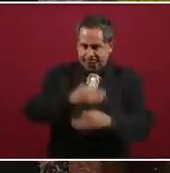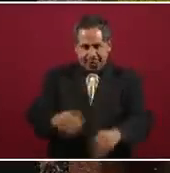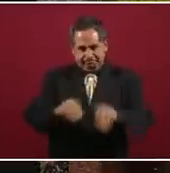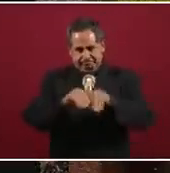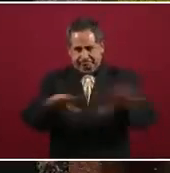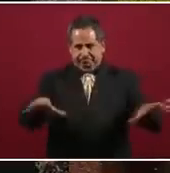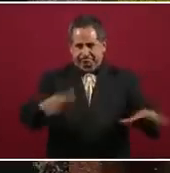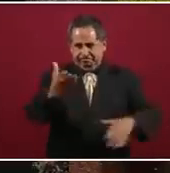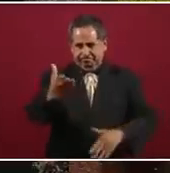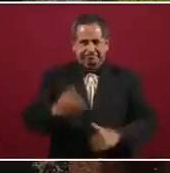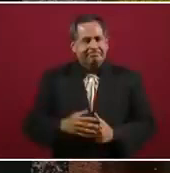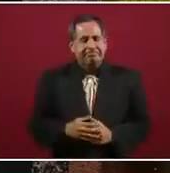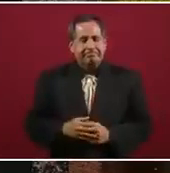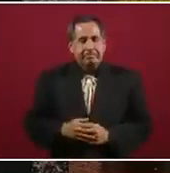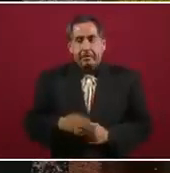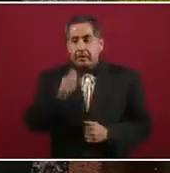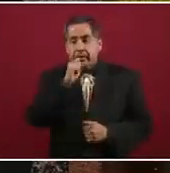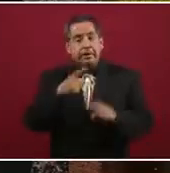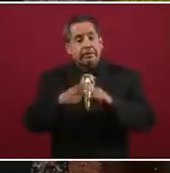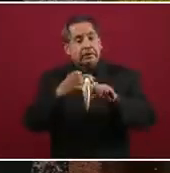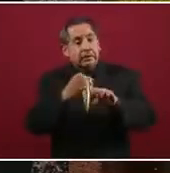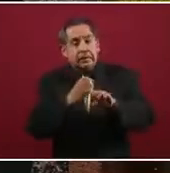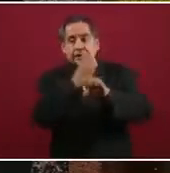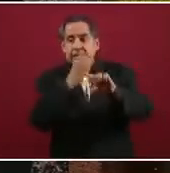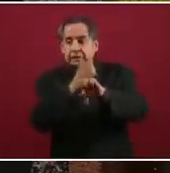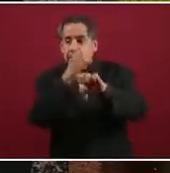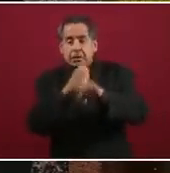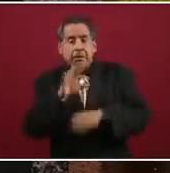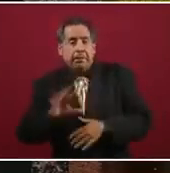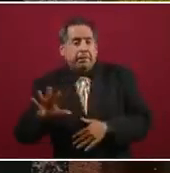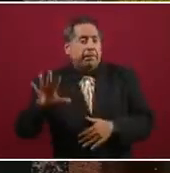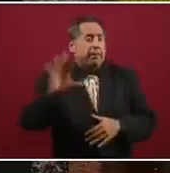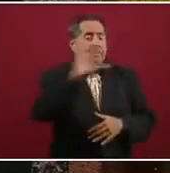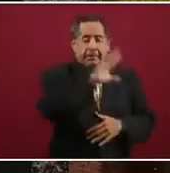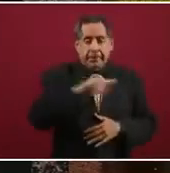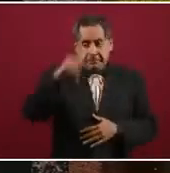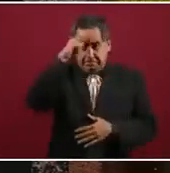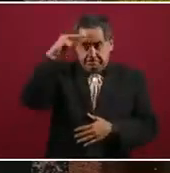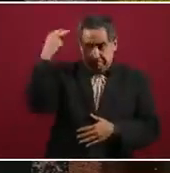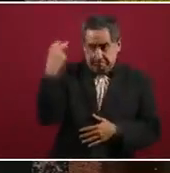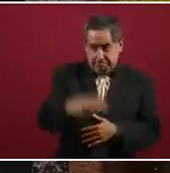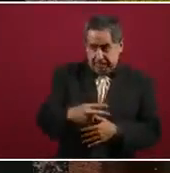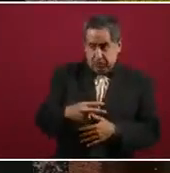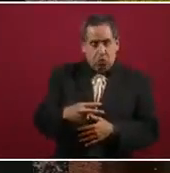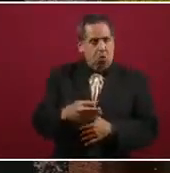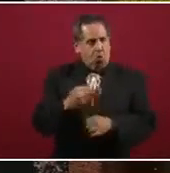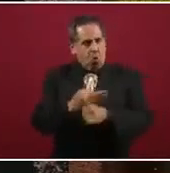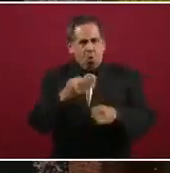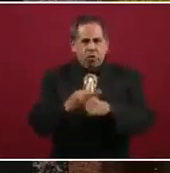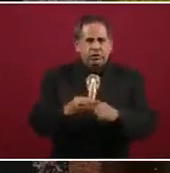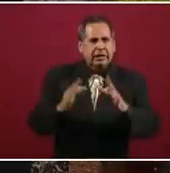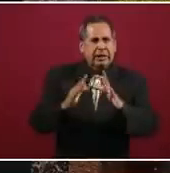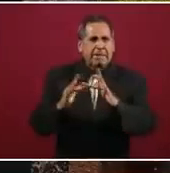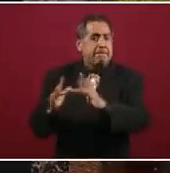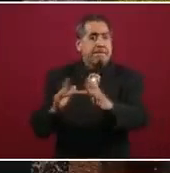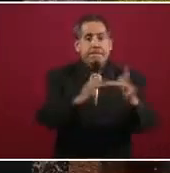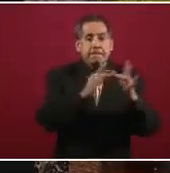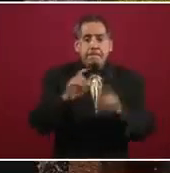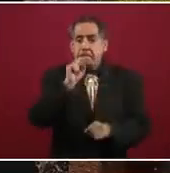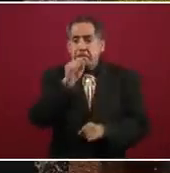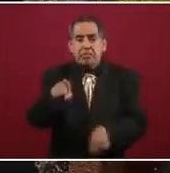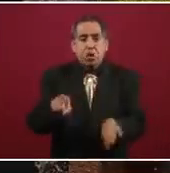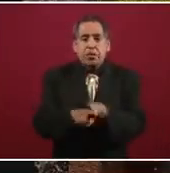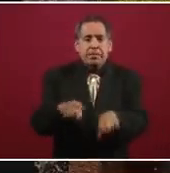transmisión. Asimismo, a los medios estatales y nacionales de la radio y la televisión mexicana que atienden esta cita de manera simultánea a